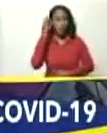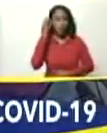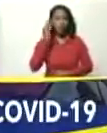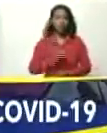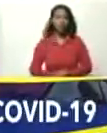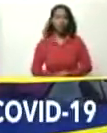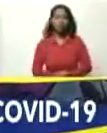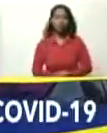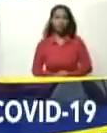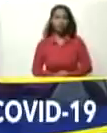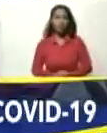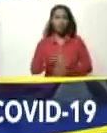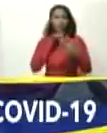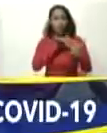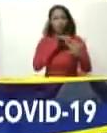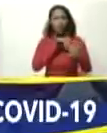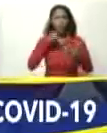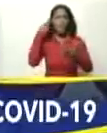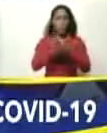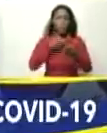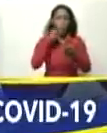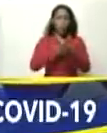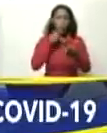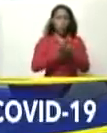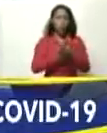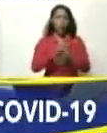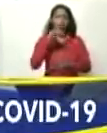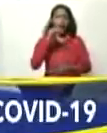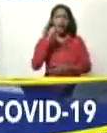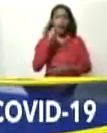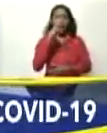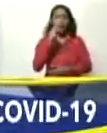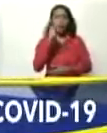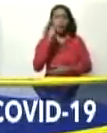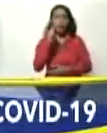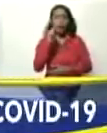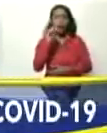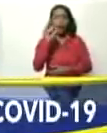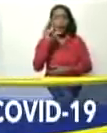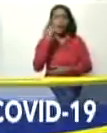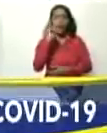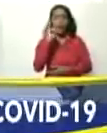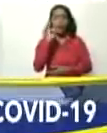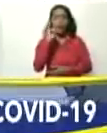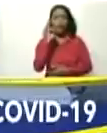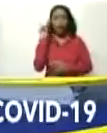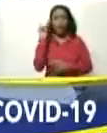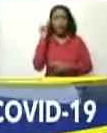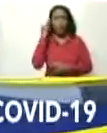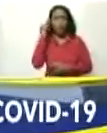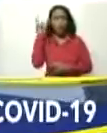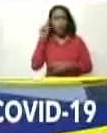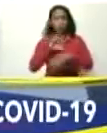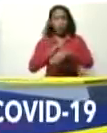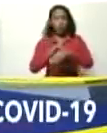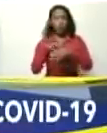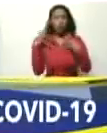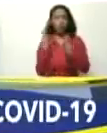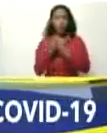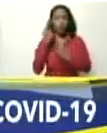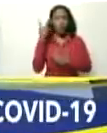muchacha, batalladora, luchadora, Natalie Bello. Allá está con la doctora